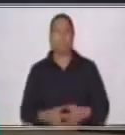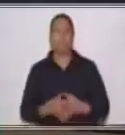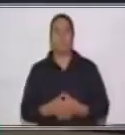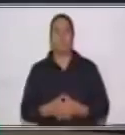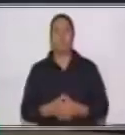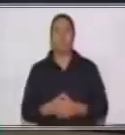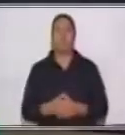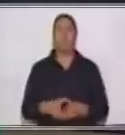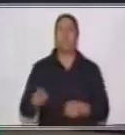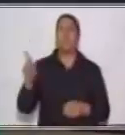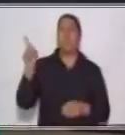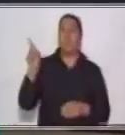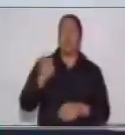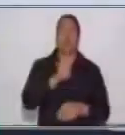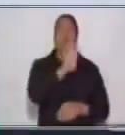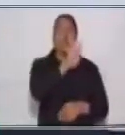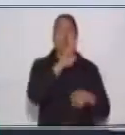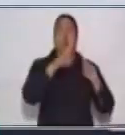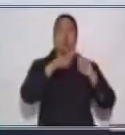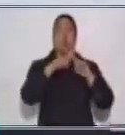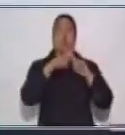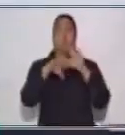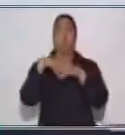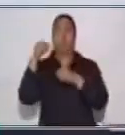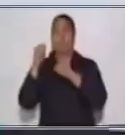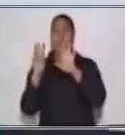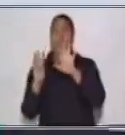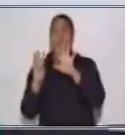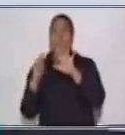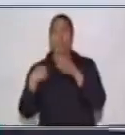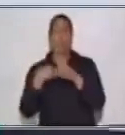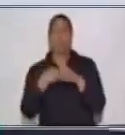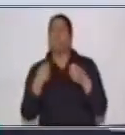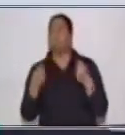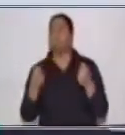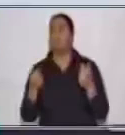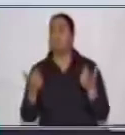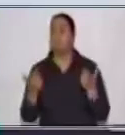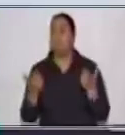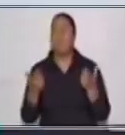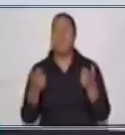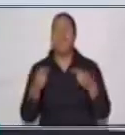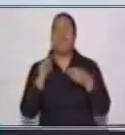Esta 4x igual a 8, lo que hicimos fue